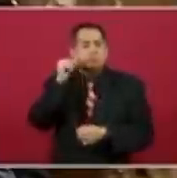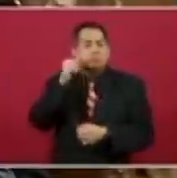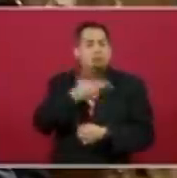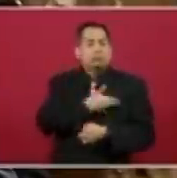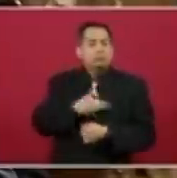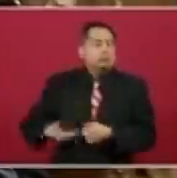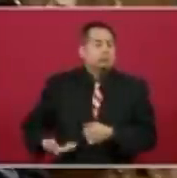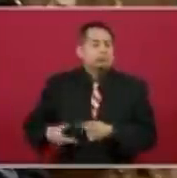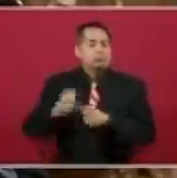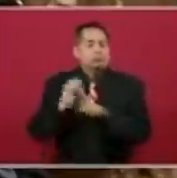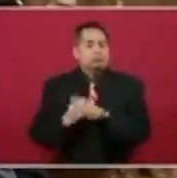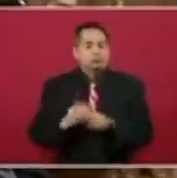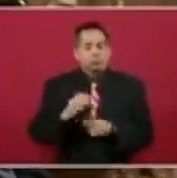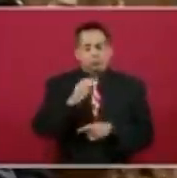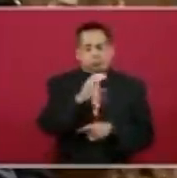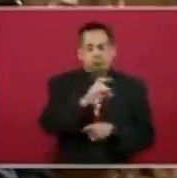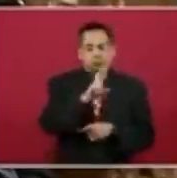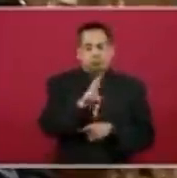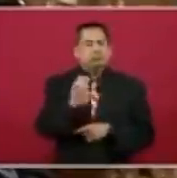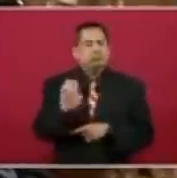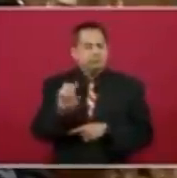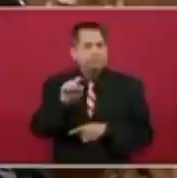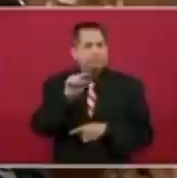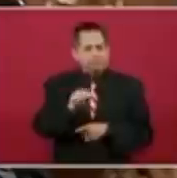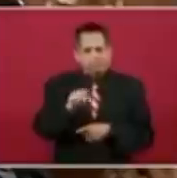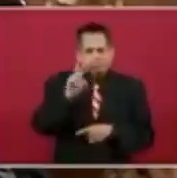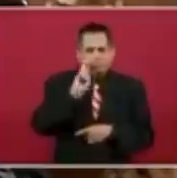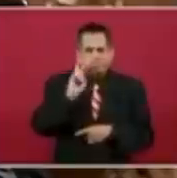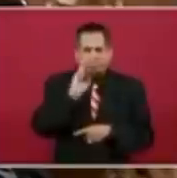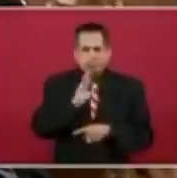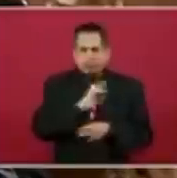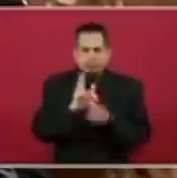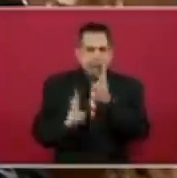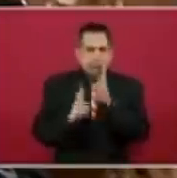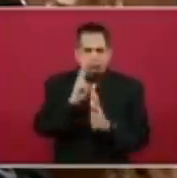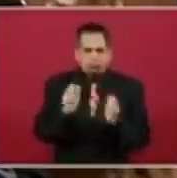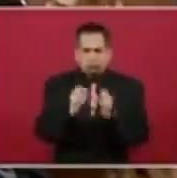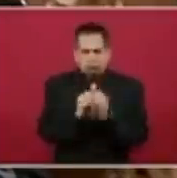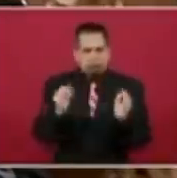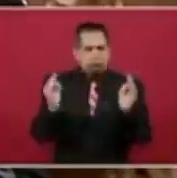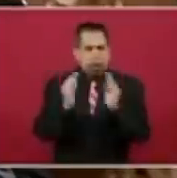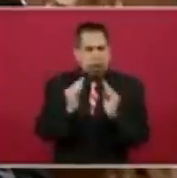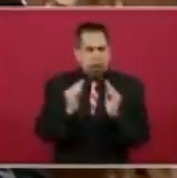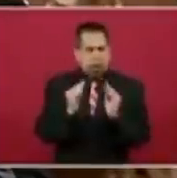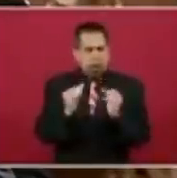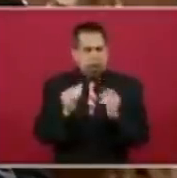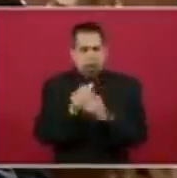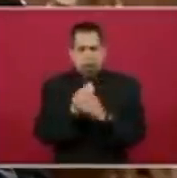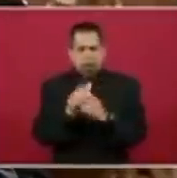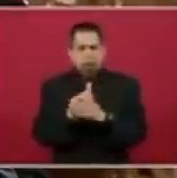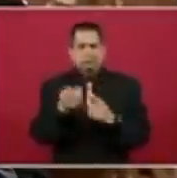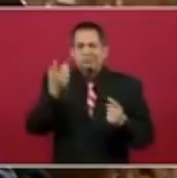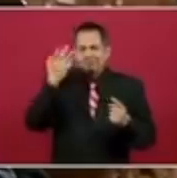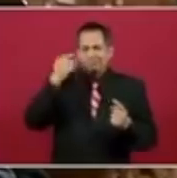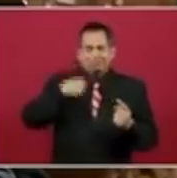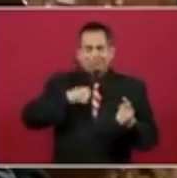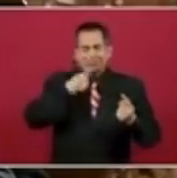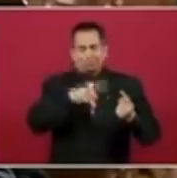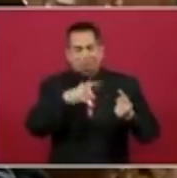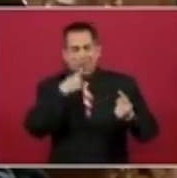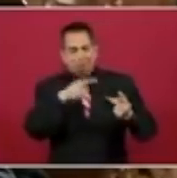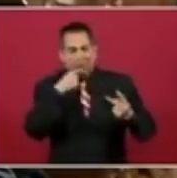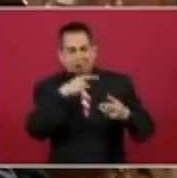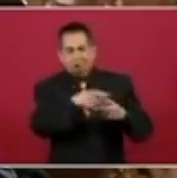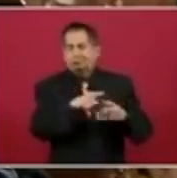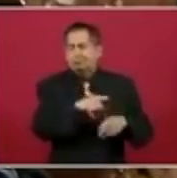Comisión Reguladora de Energía, para ver si pueden platicar personalmente sobre las acusaciones que existen sobre presunto conflicto de